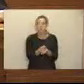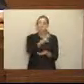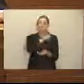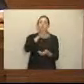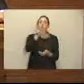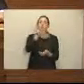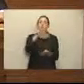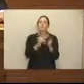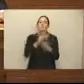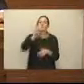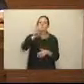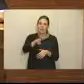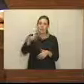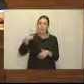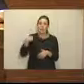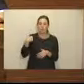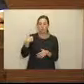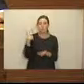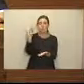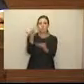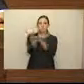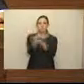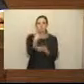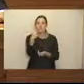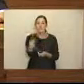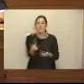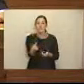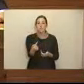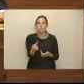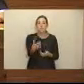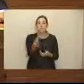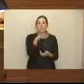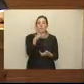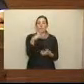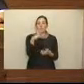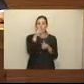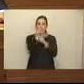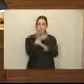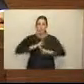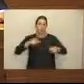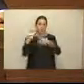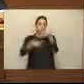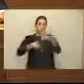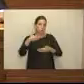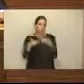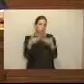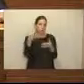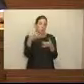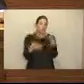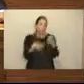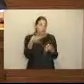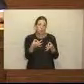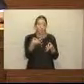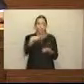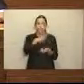2013. Y en aquella ocasión yo le dije que no valía escudarse detrás de los procedimientos judiciales, que había que ser